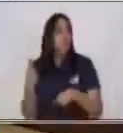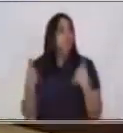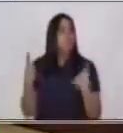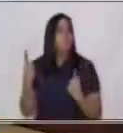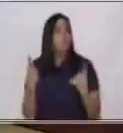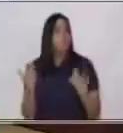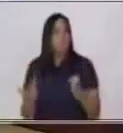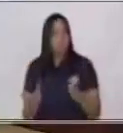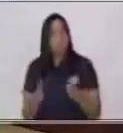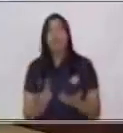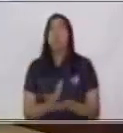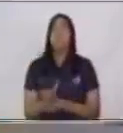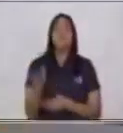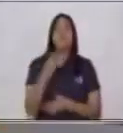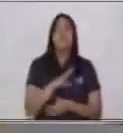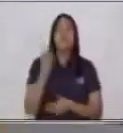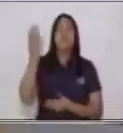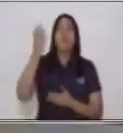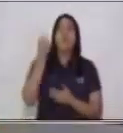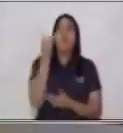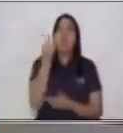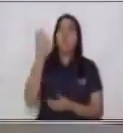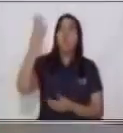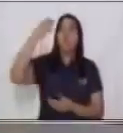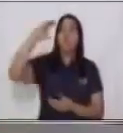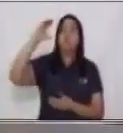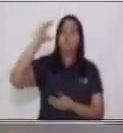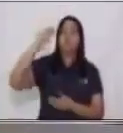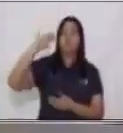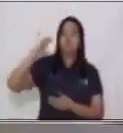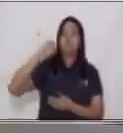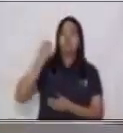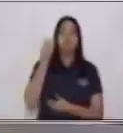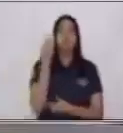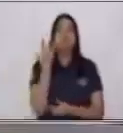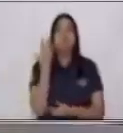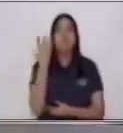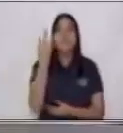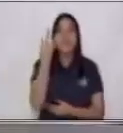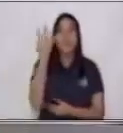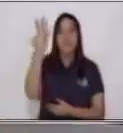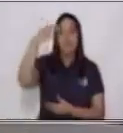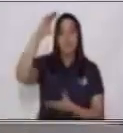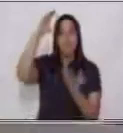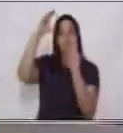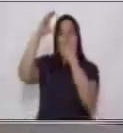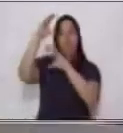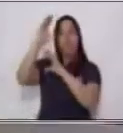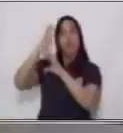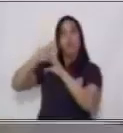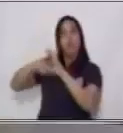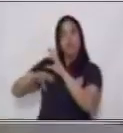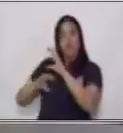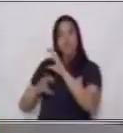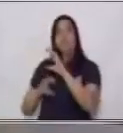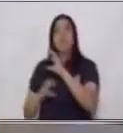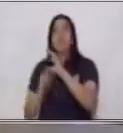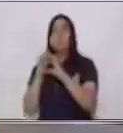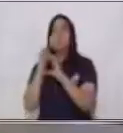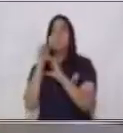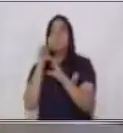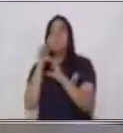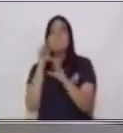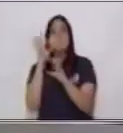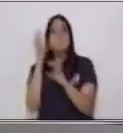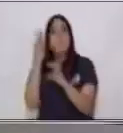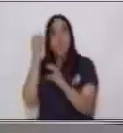Luego, ¿de cuántos párrafos está compuesto? Tenemos 3 párrafos. ¿Determinaste las ideas principales que nos